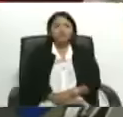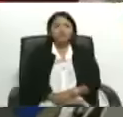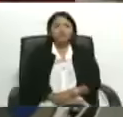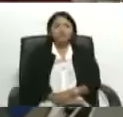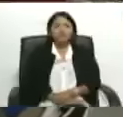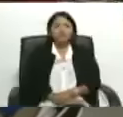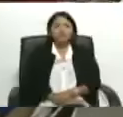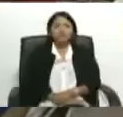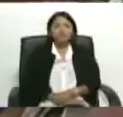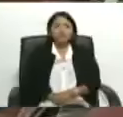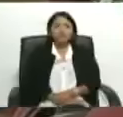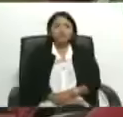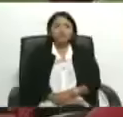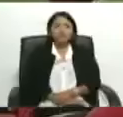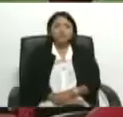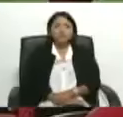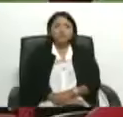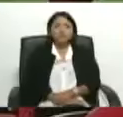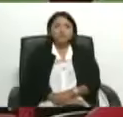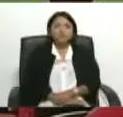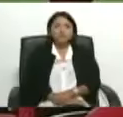Ellos,